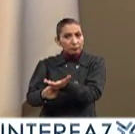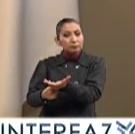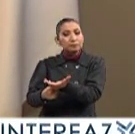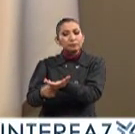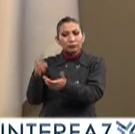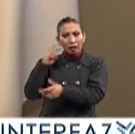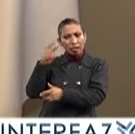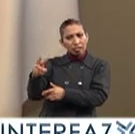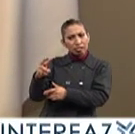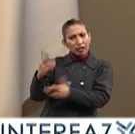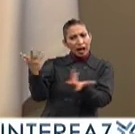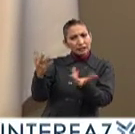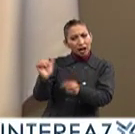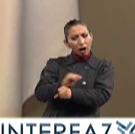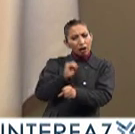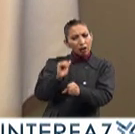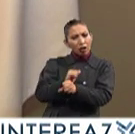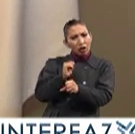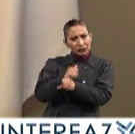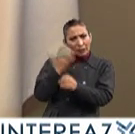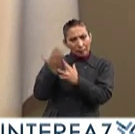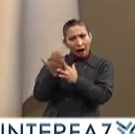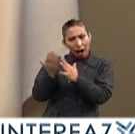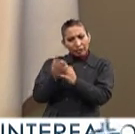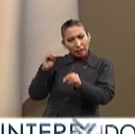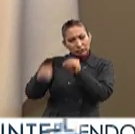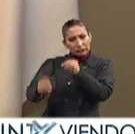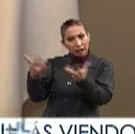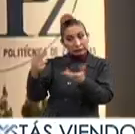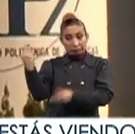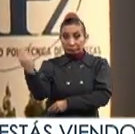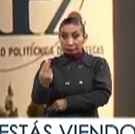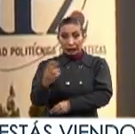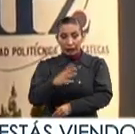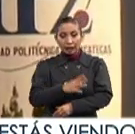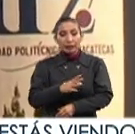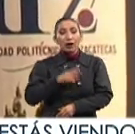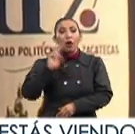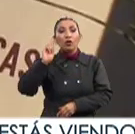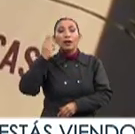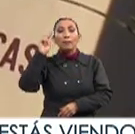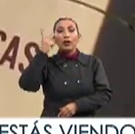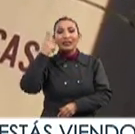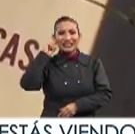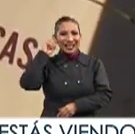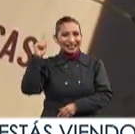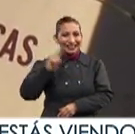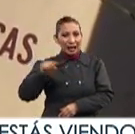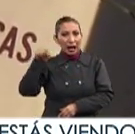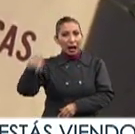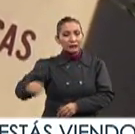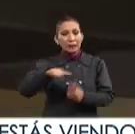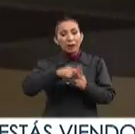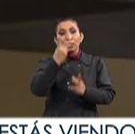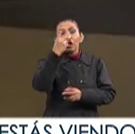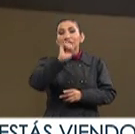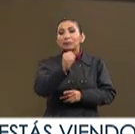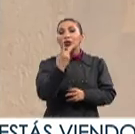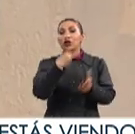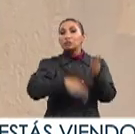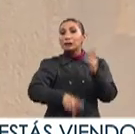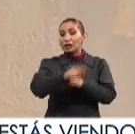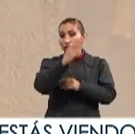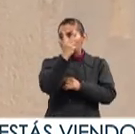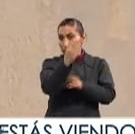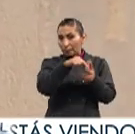de manera que la fabricación de autopartes se hizo una necesidad muy urgente. La Universidad Politécnica de Zacatecas nace el 2 de septiembre